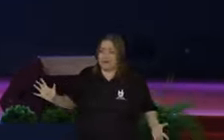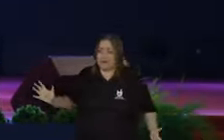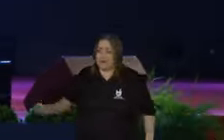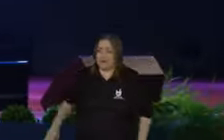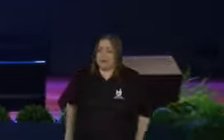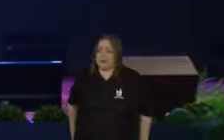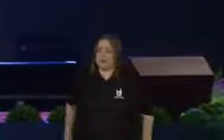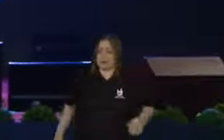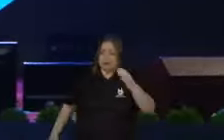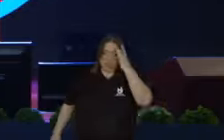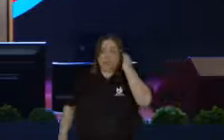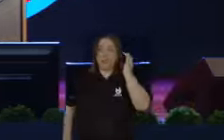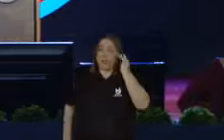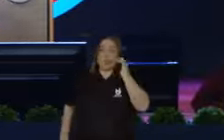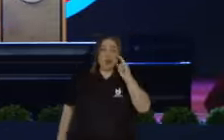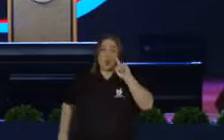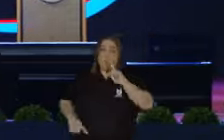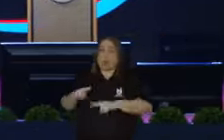los hombres?